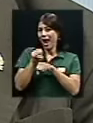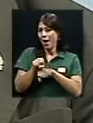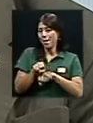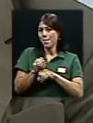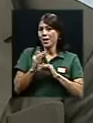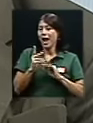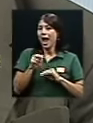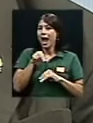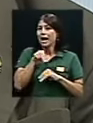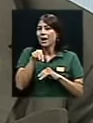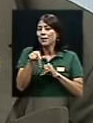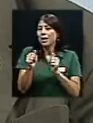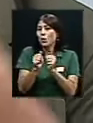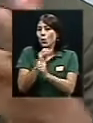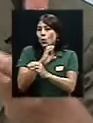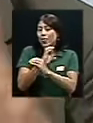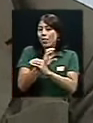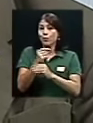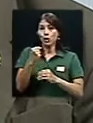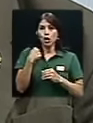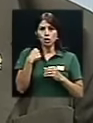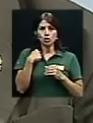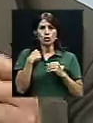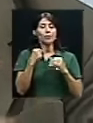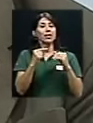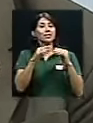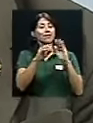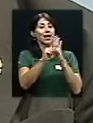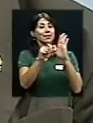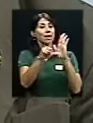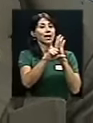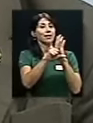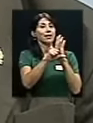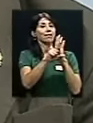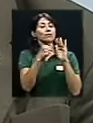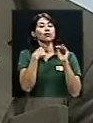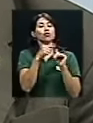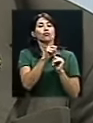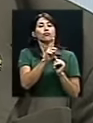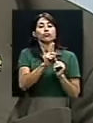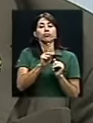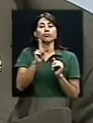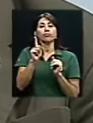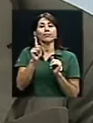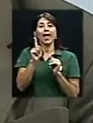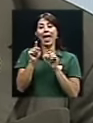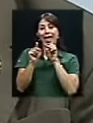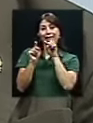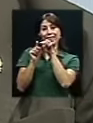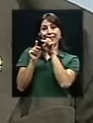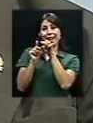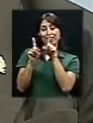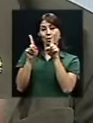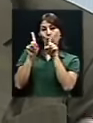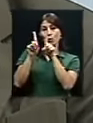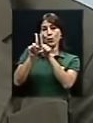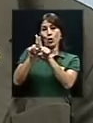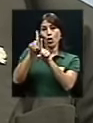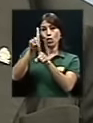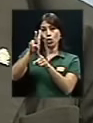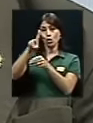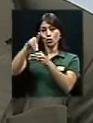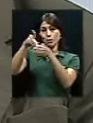Y venía saliendo del plenario, delante iban dos diputados de los que están impulsando más este proyecto, uno del oficialismo y uno de sus